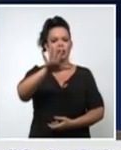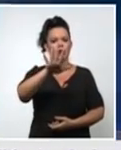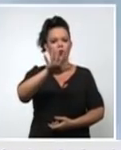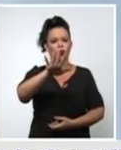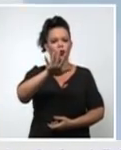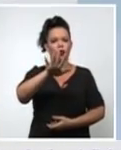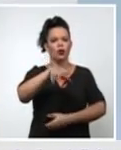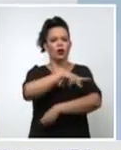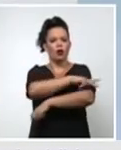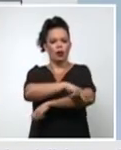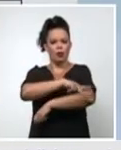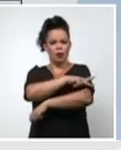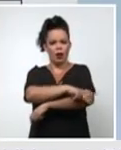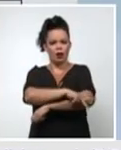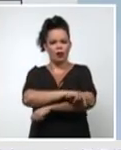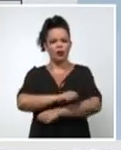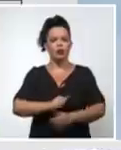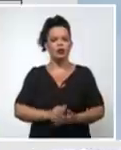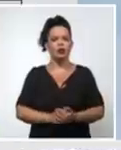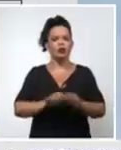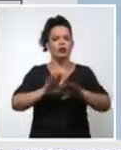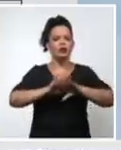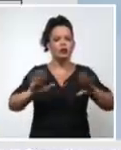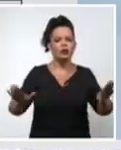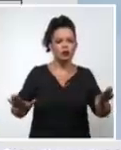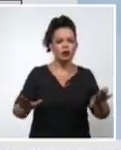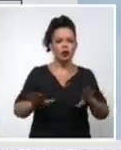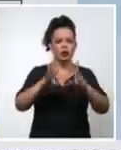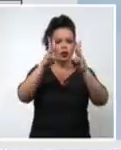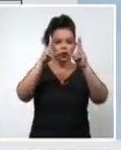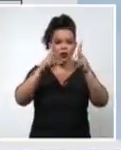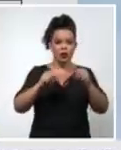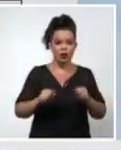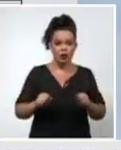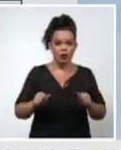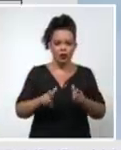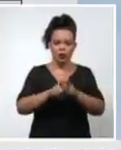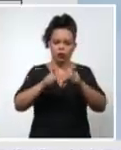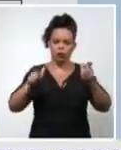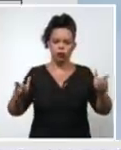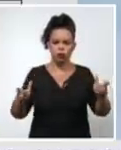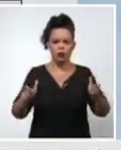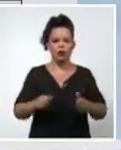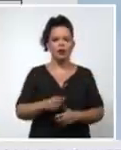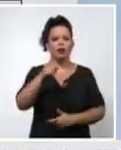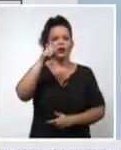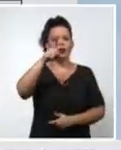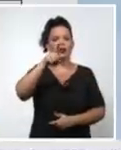casos. Ya la cifra de casos confirmados asciende a